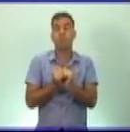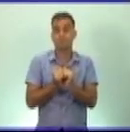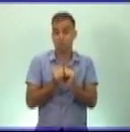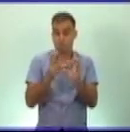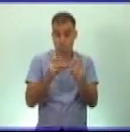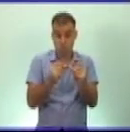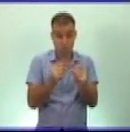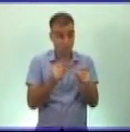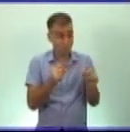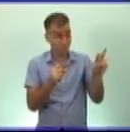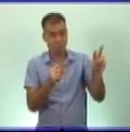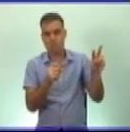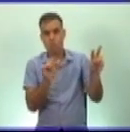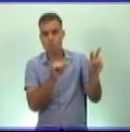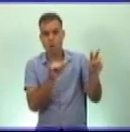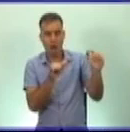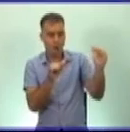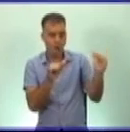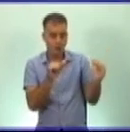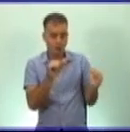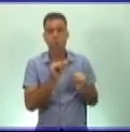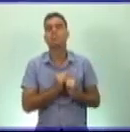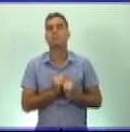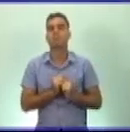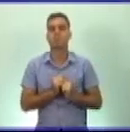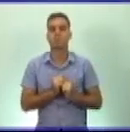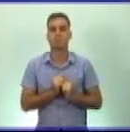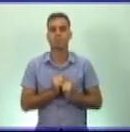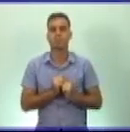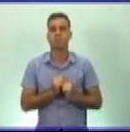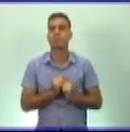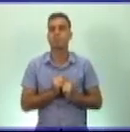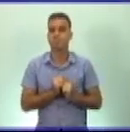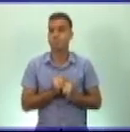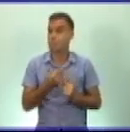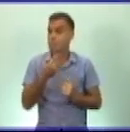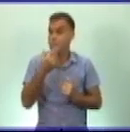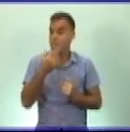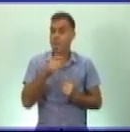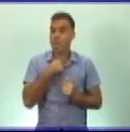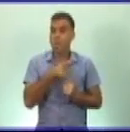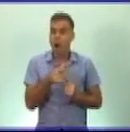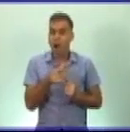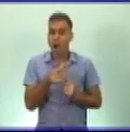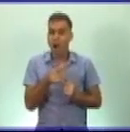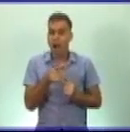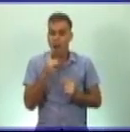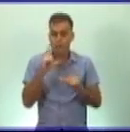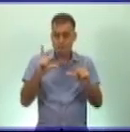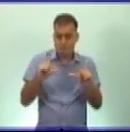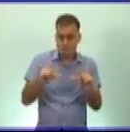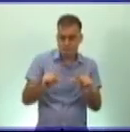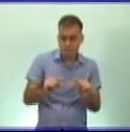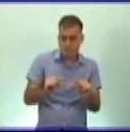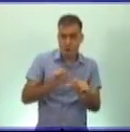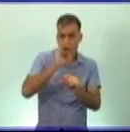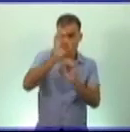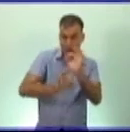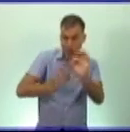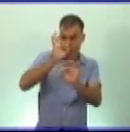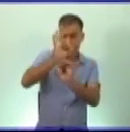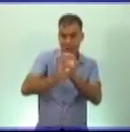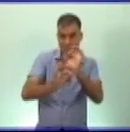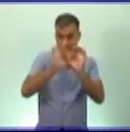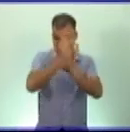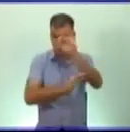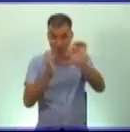oxidación disminuye. Y bien, cuando hay pérdida de electrones, se produce la oxidación.